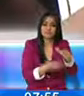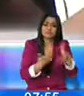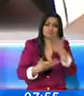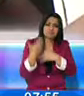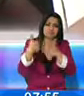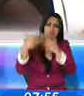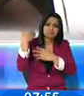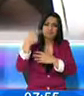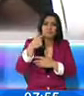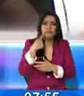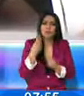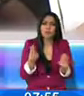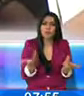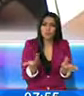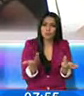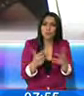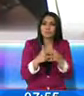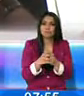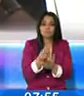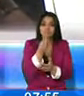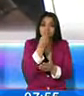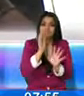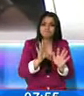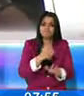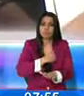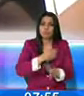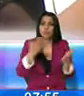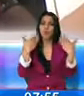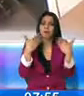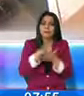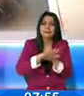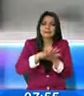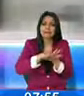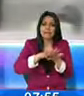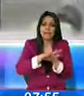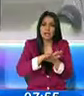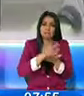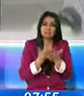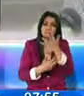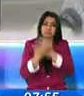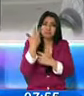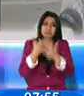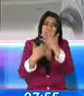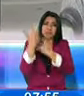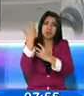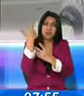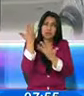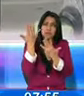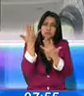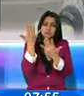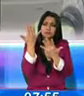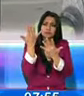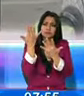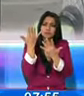tiempos ancestrales. Los platos típicos de Guayaquil son una mezcla del aporte aborigen con